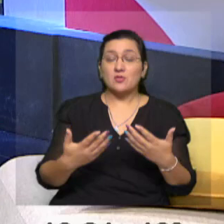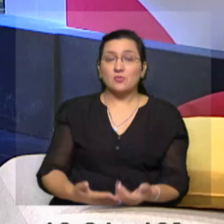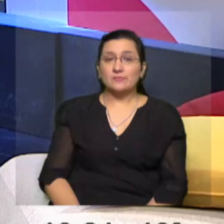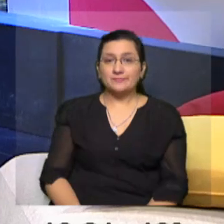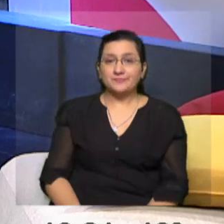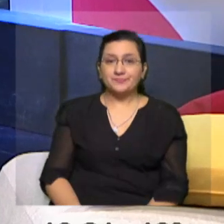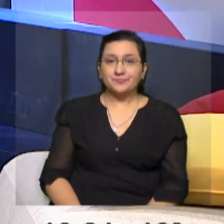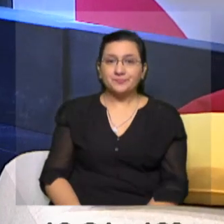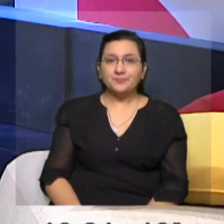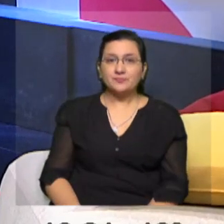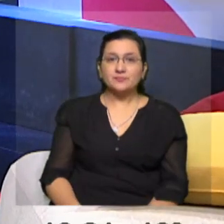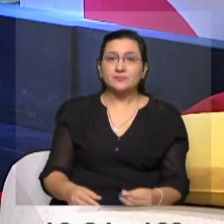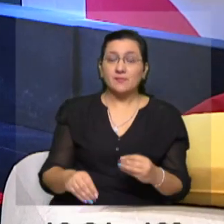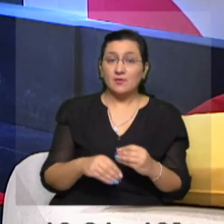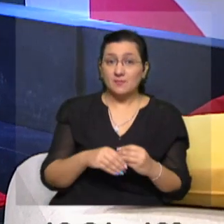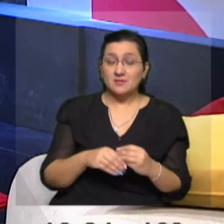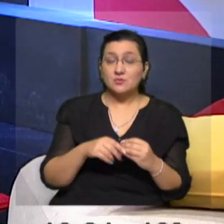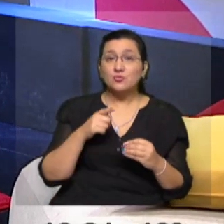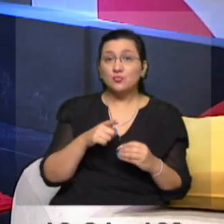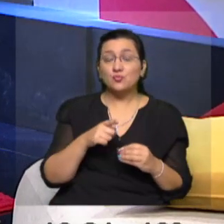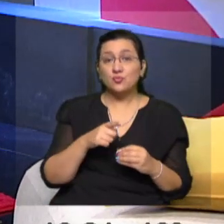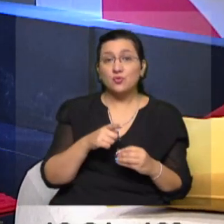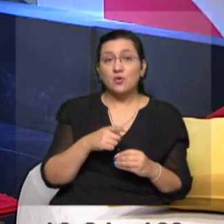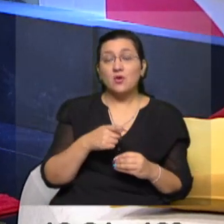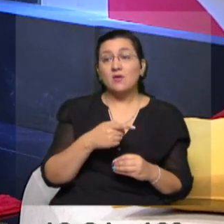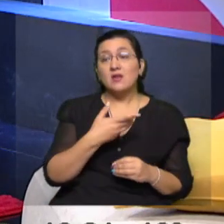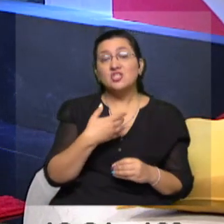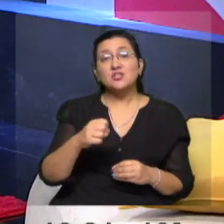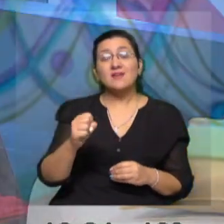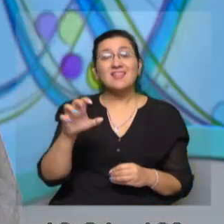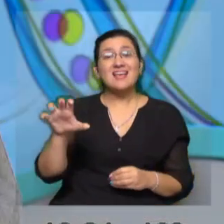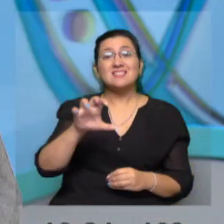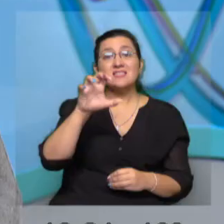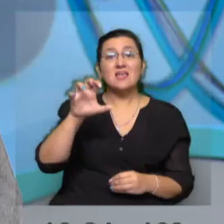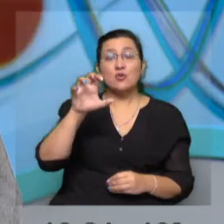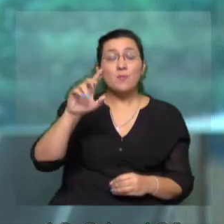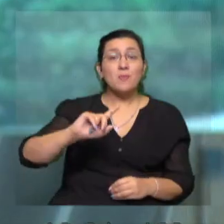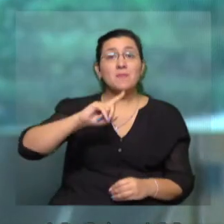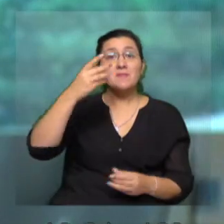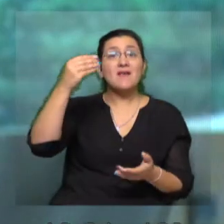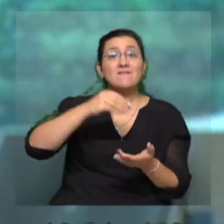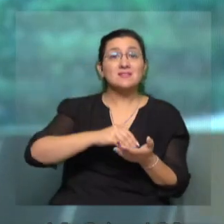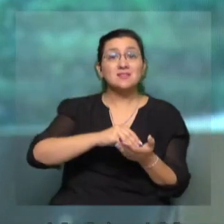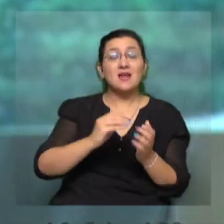aparte, sos uno de los que llevó a Cerro por primera vez a la Libertadores. También.